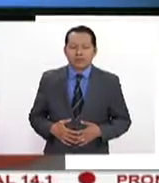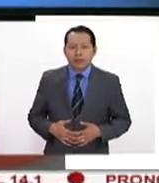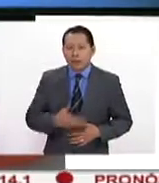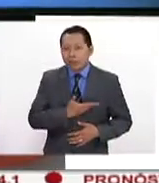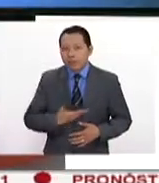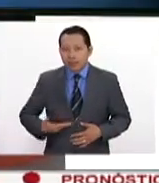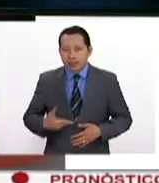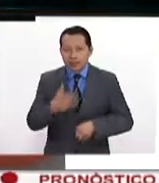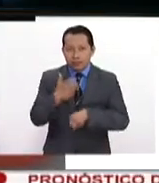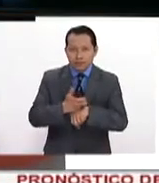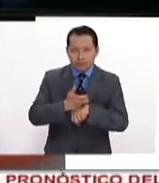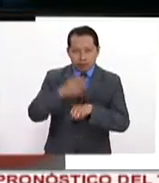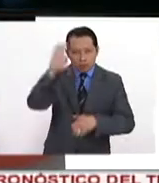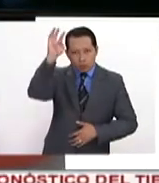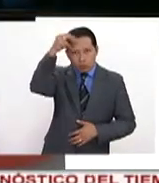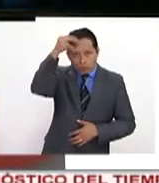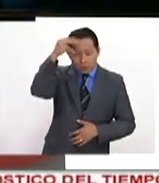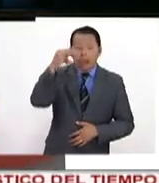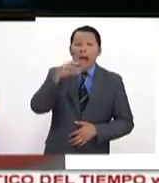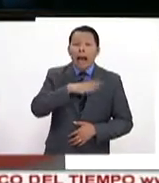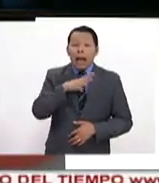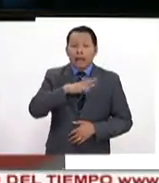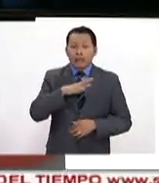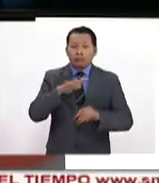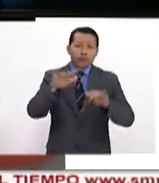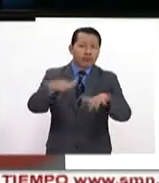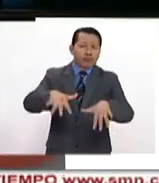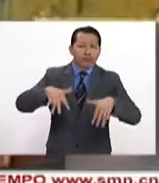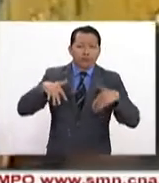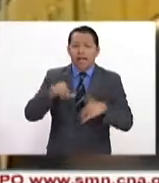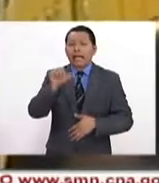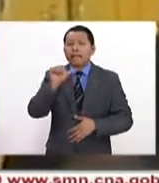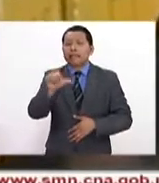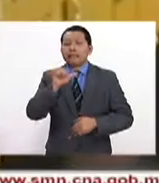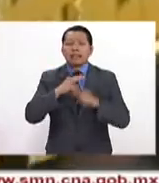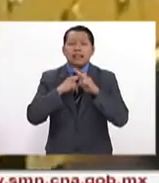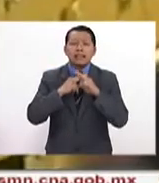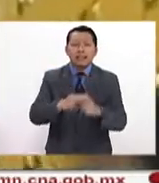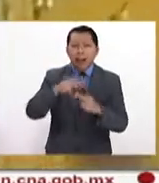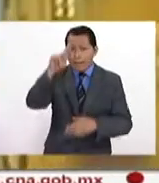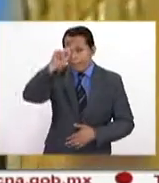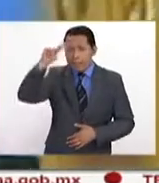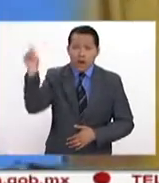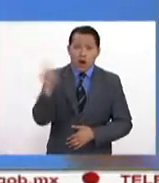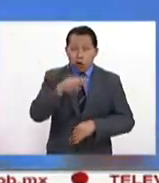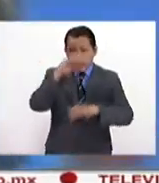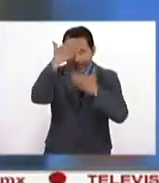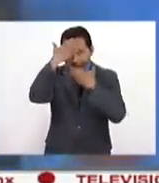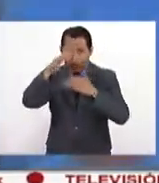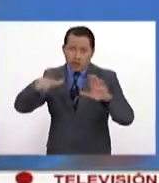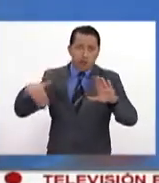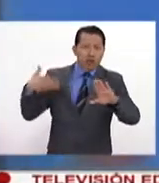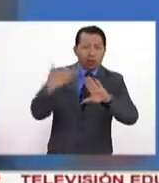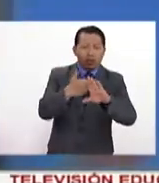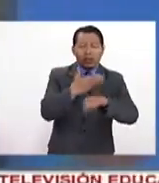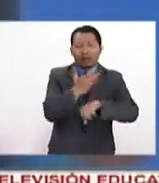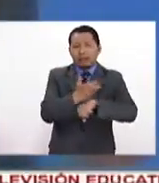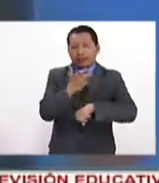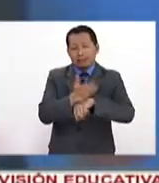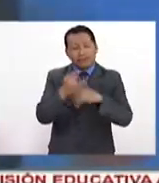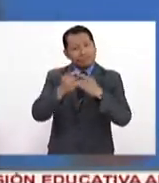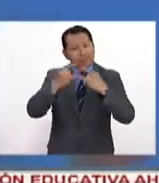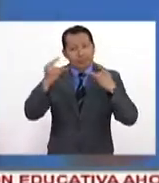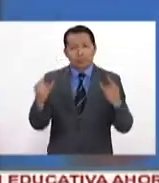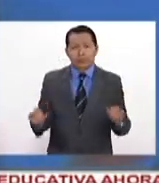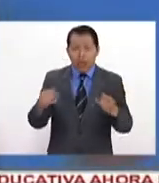El presidente de los Estados Unidos, Donald Trump, encabezó la ceremonia del 16 aniversario del peor atentado terrorista que ha sufrido Estados Unidos en su historia.